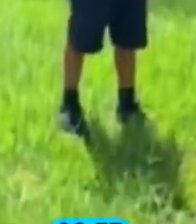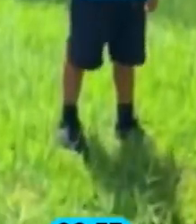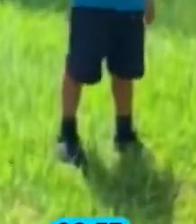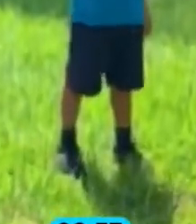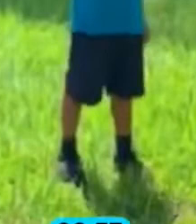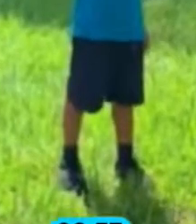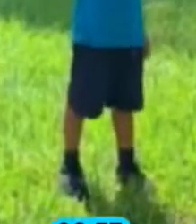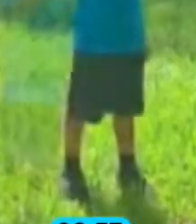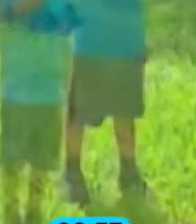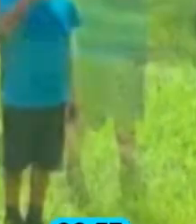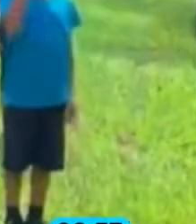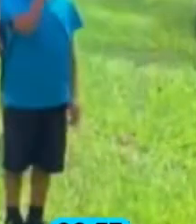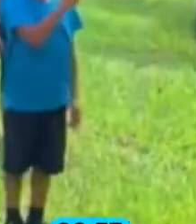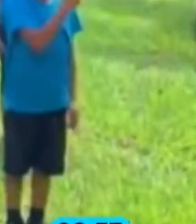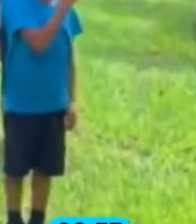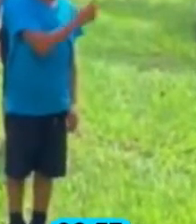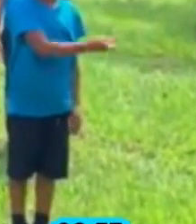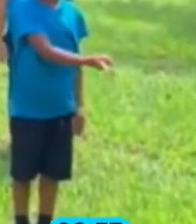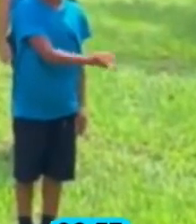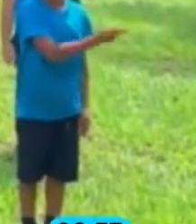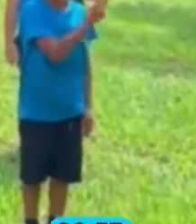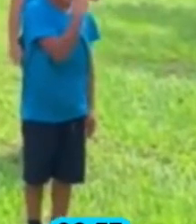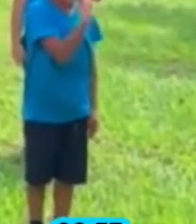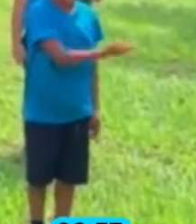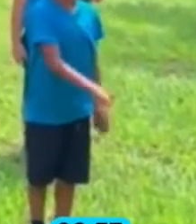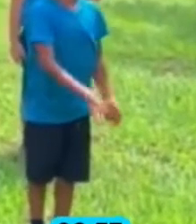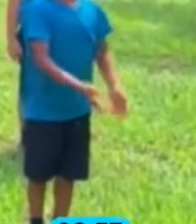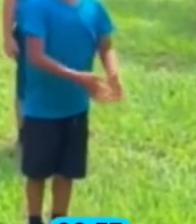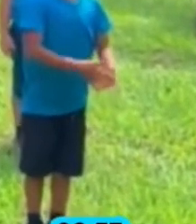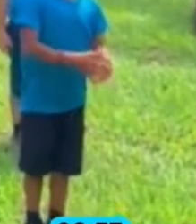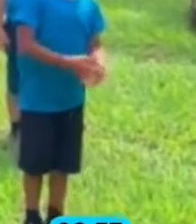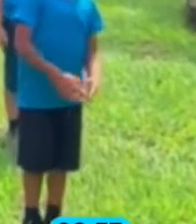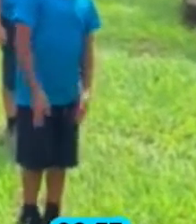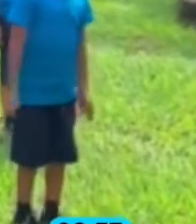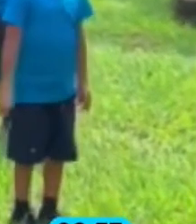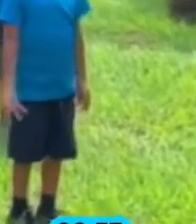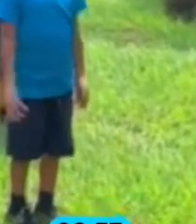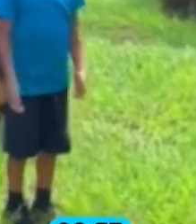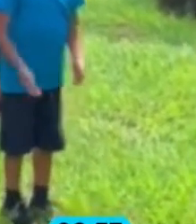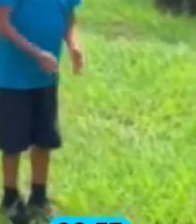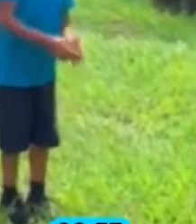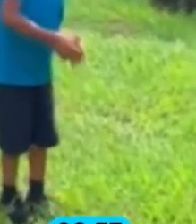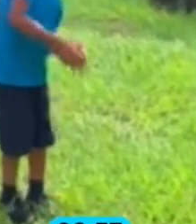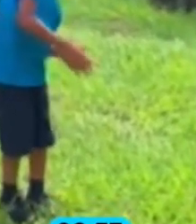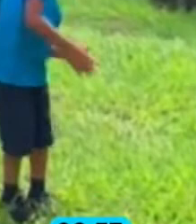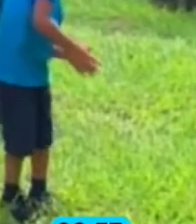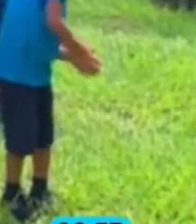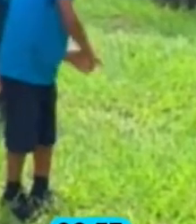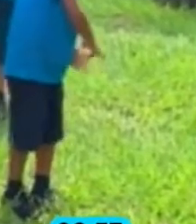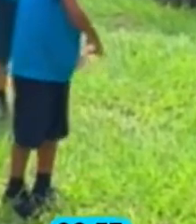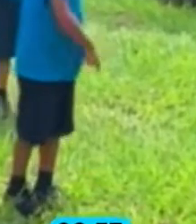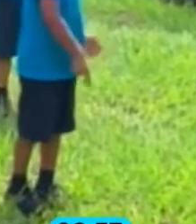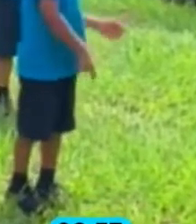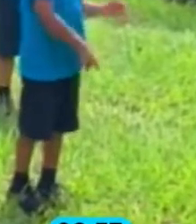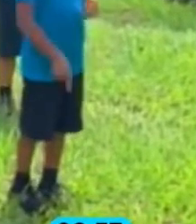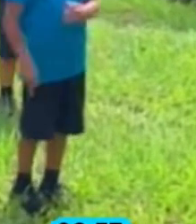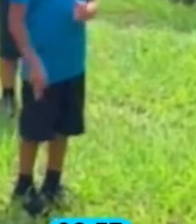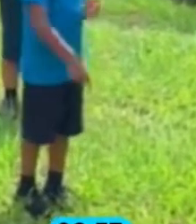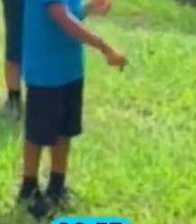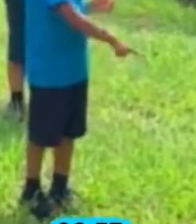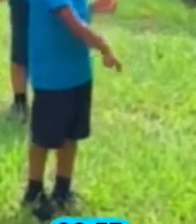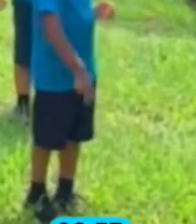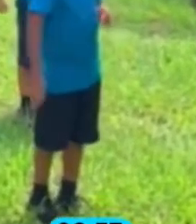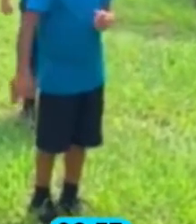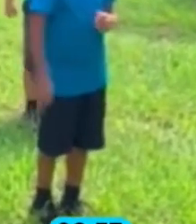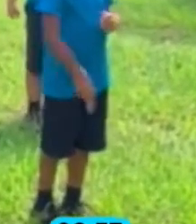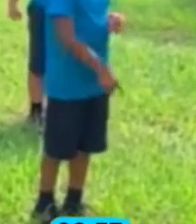Que hay en tus ojos con solo mirar, que estás cansado de andar y